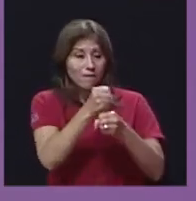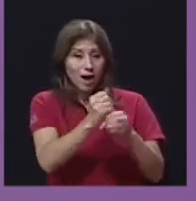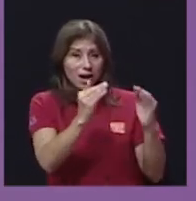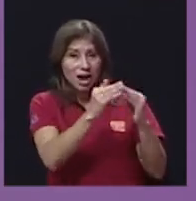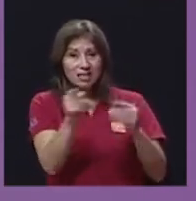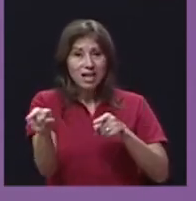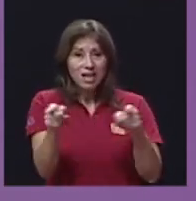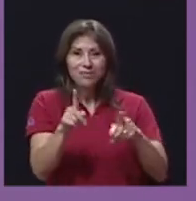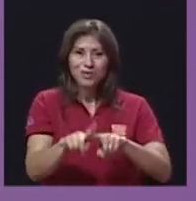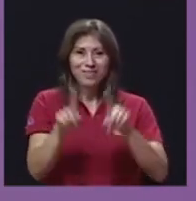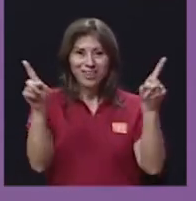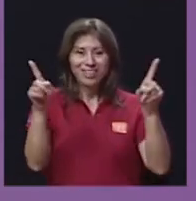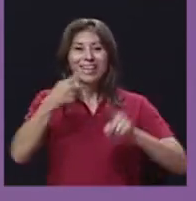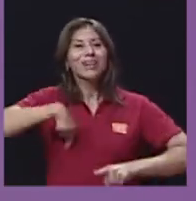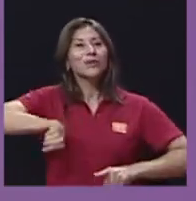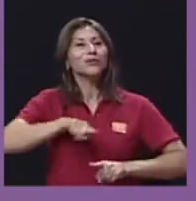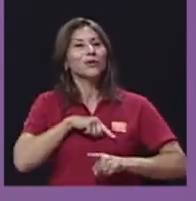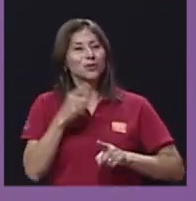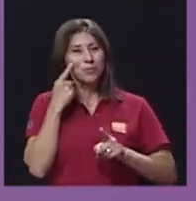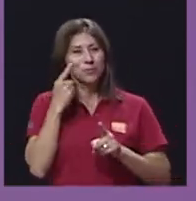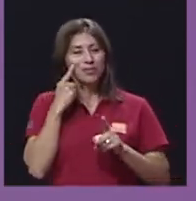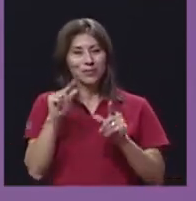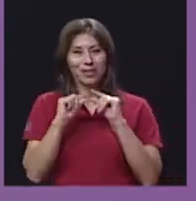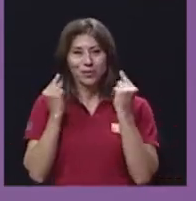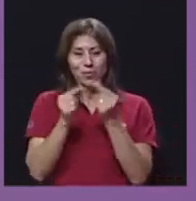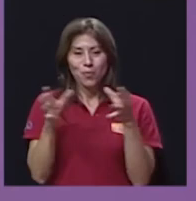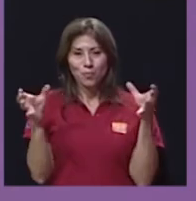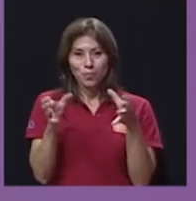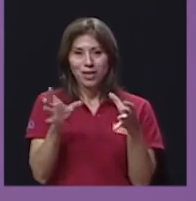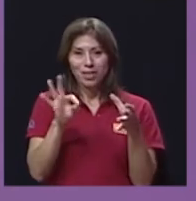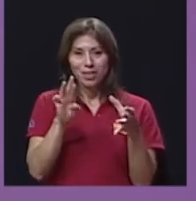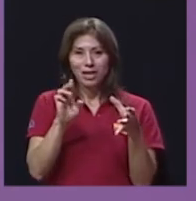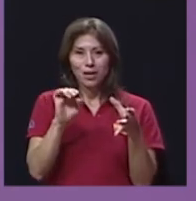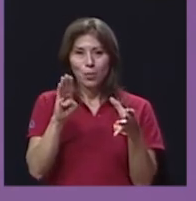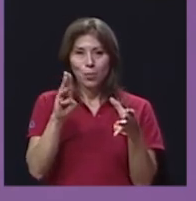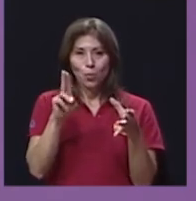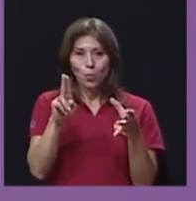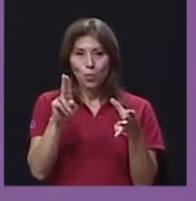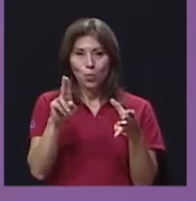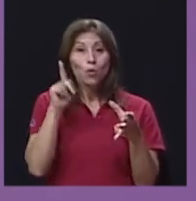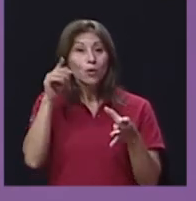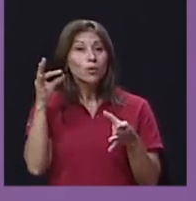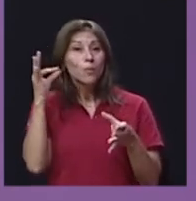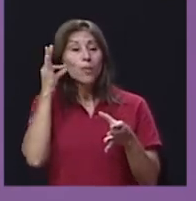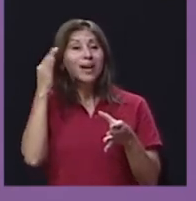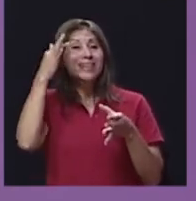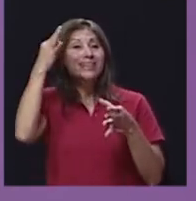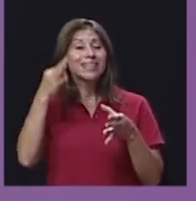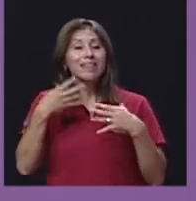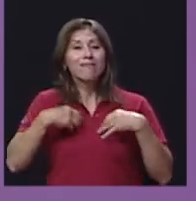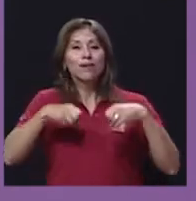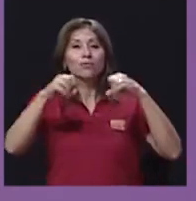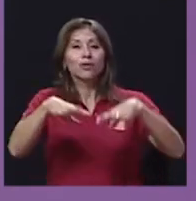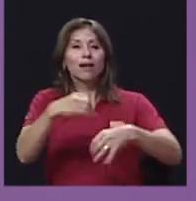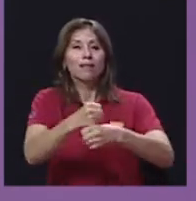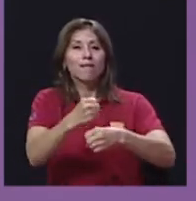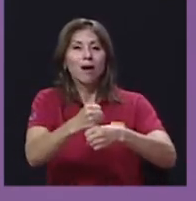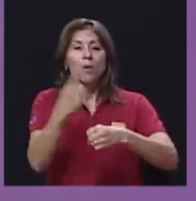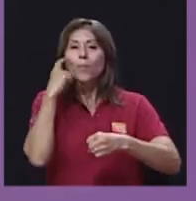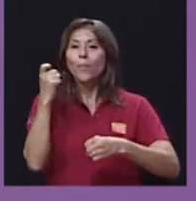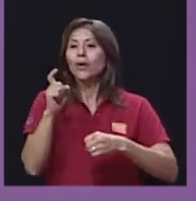por ejemplo hemos visto en la tribu decide pedir renunciar al trabajo porque no le están dando la hora de lactancia